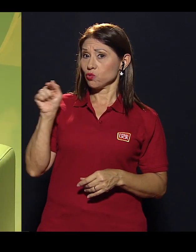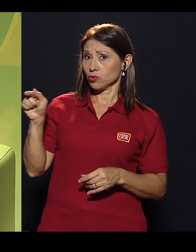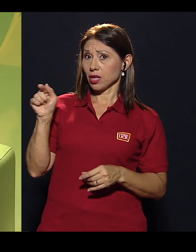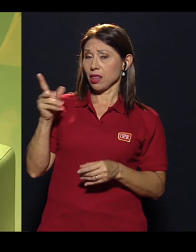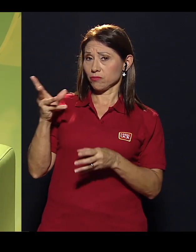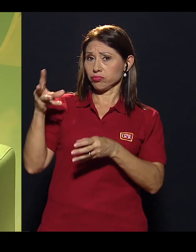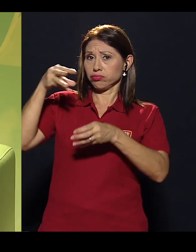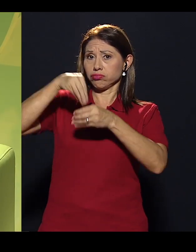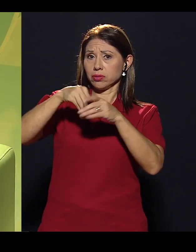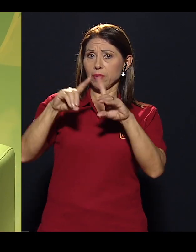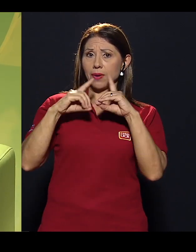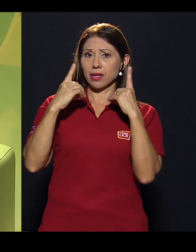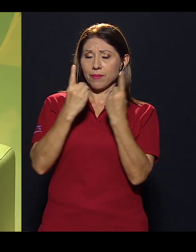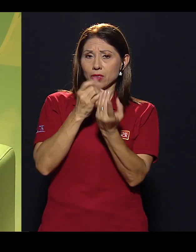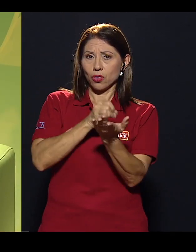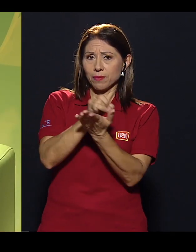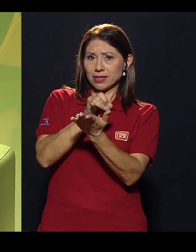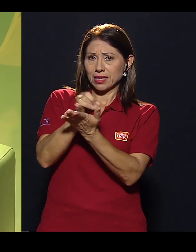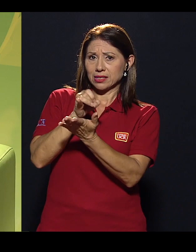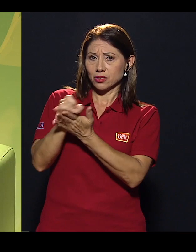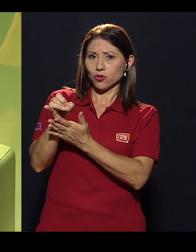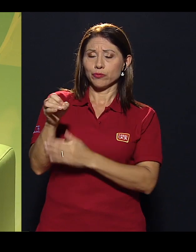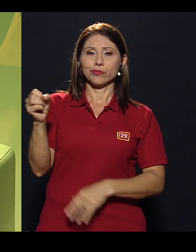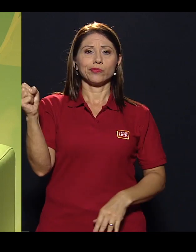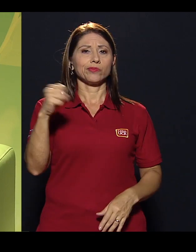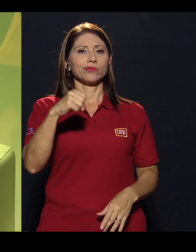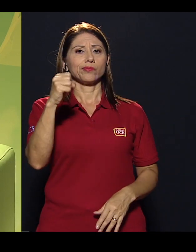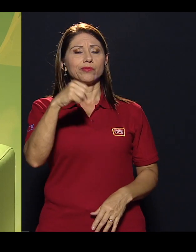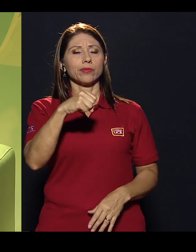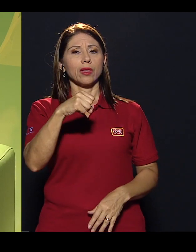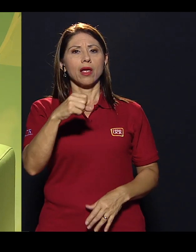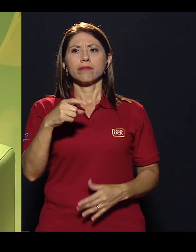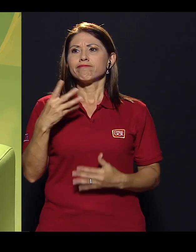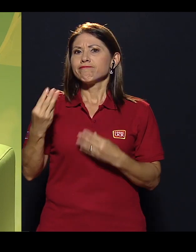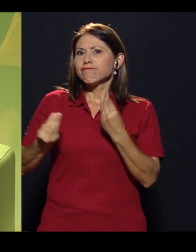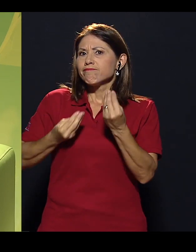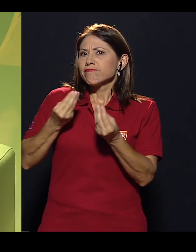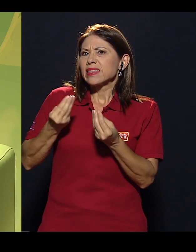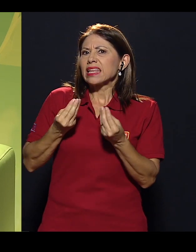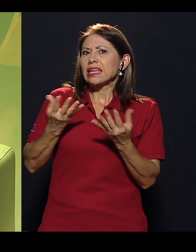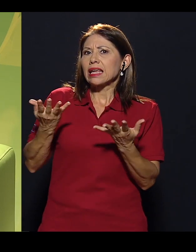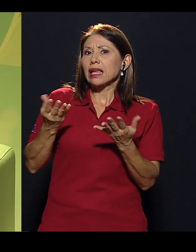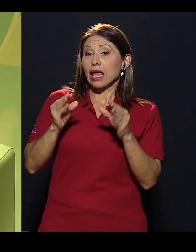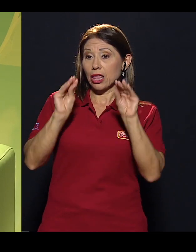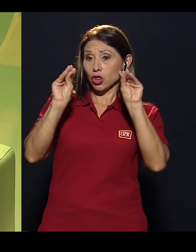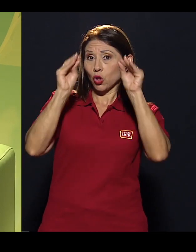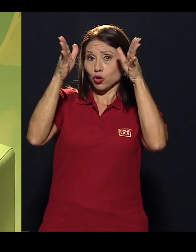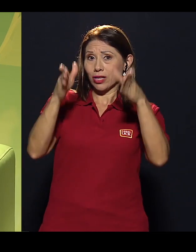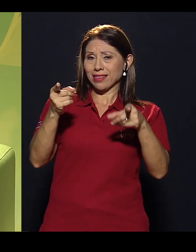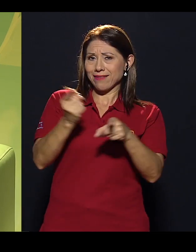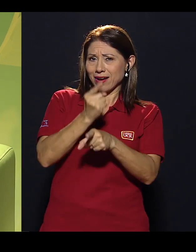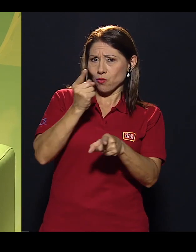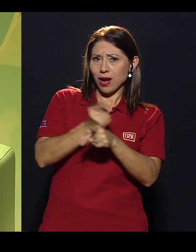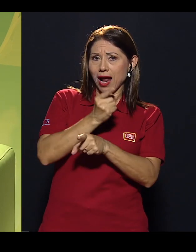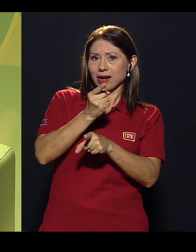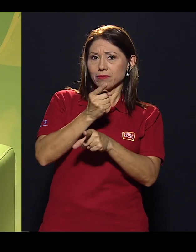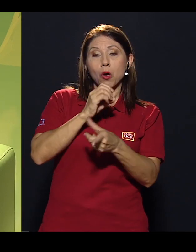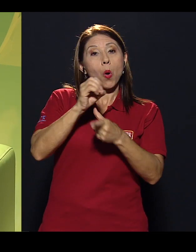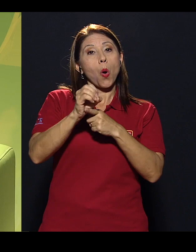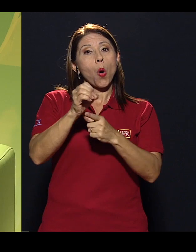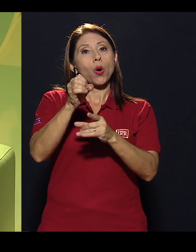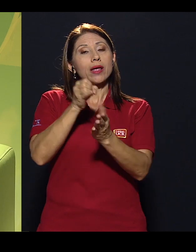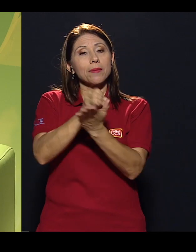bueno, pertenece justamente al Departamento de Investigación. Sí. ¿Qué tanto hace investigación el docente regular o